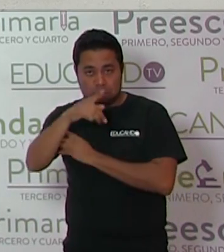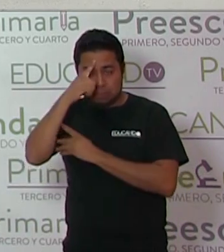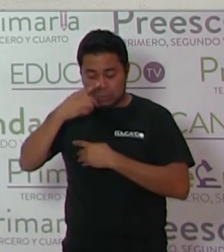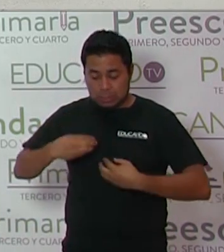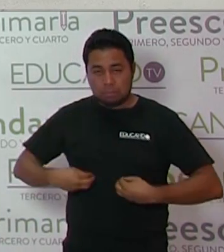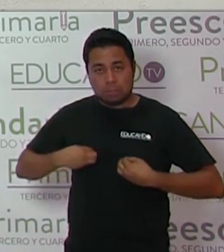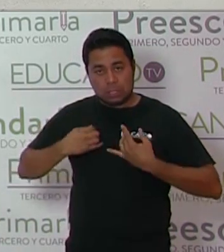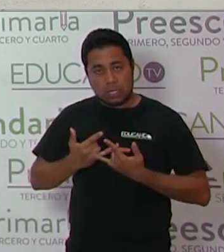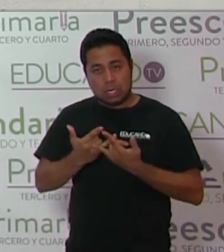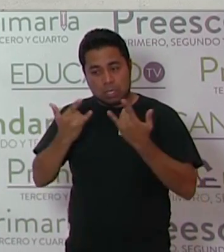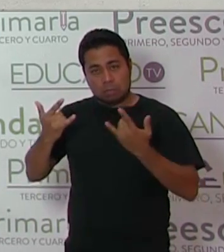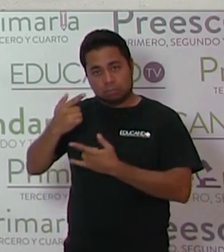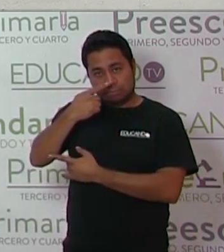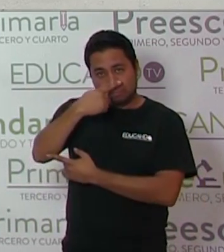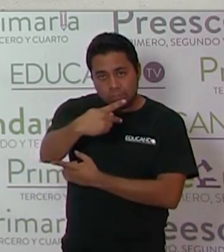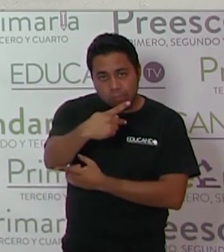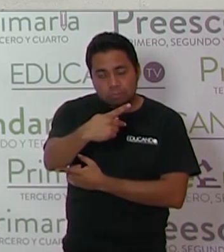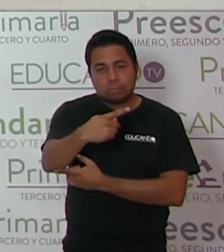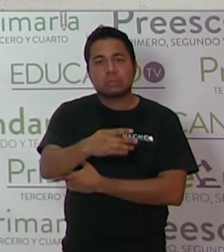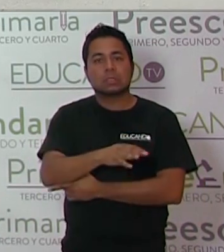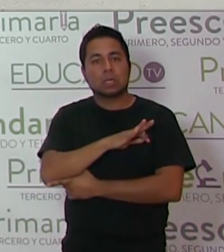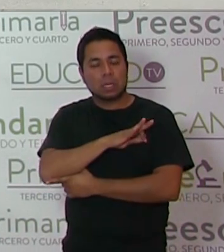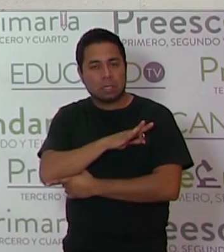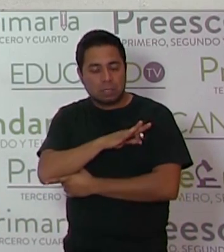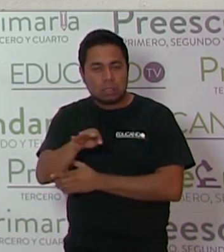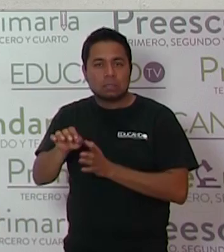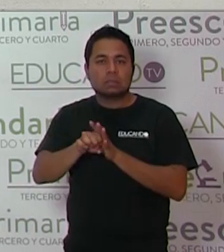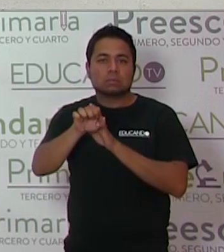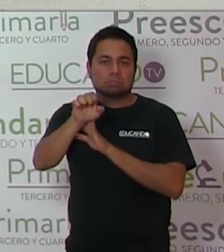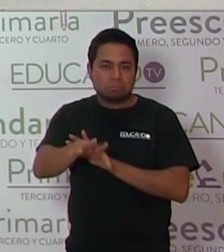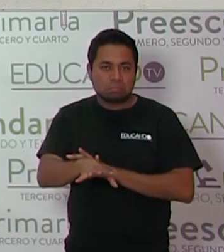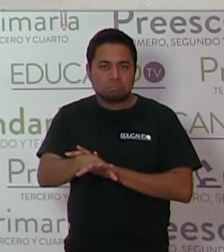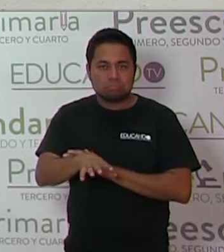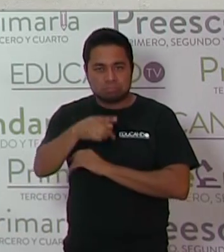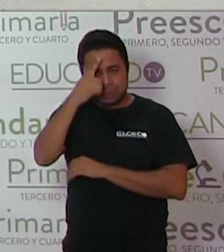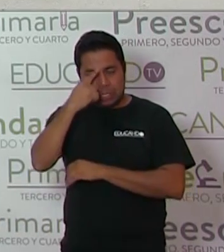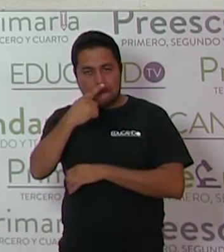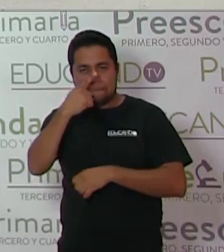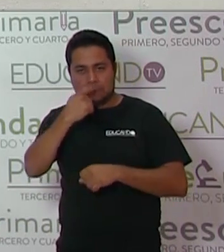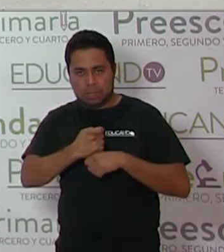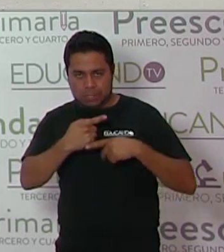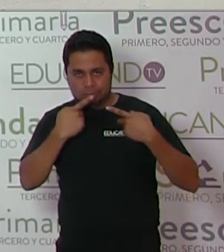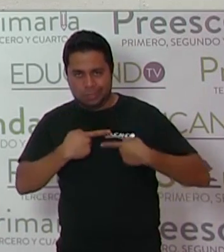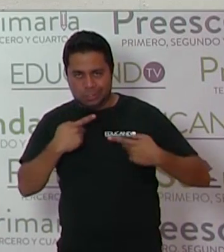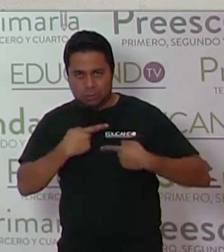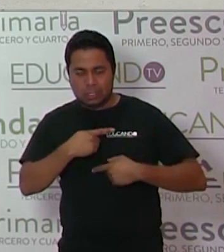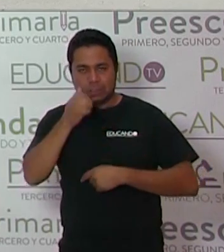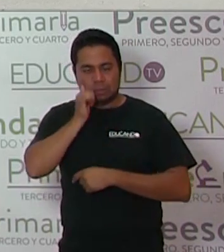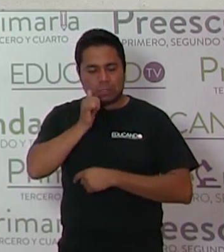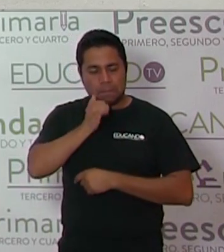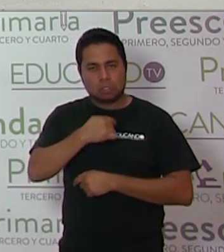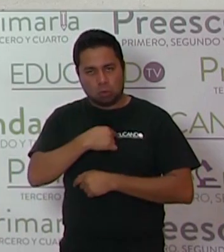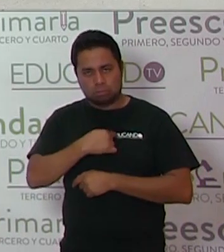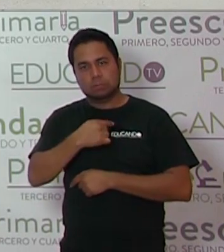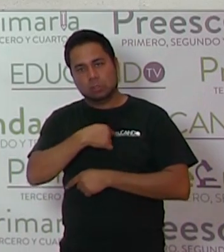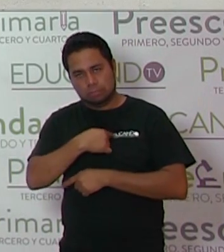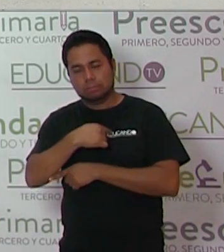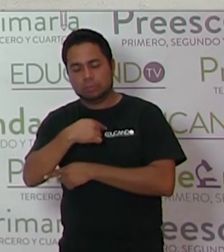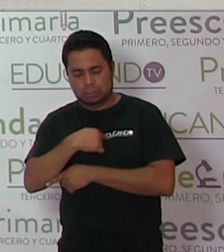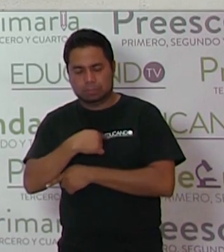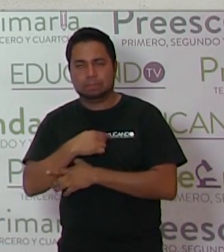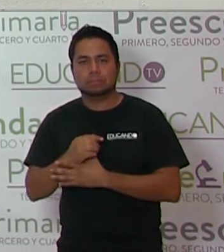la autobiografía que se encuentre en primera persona,